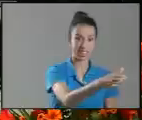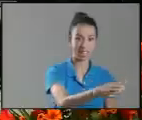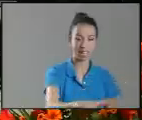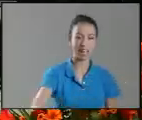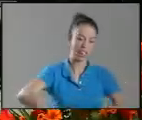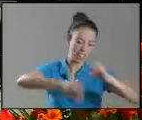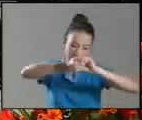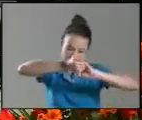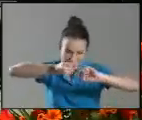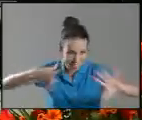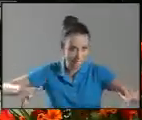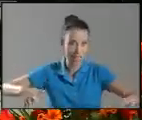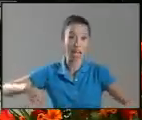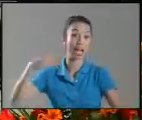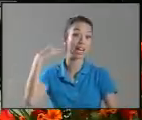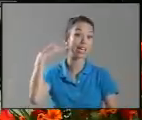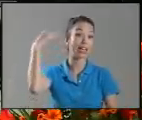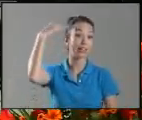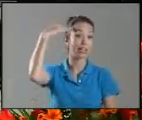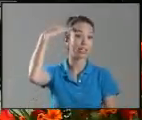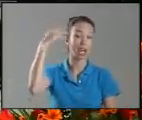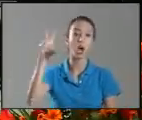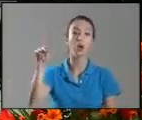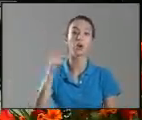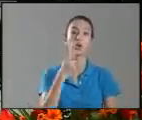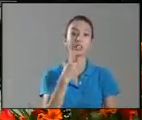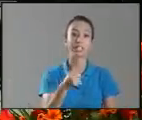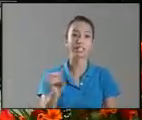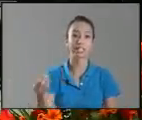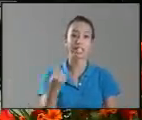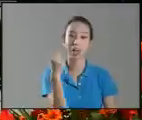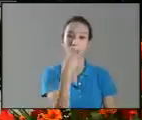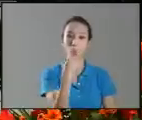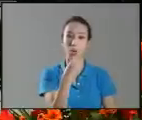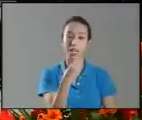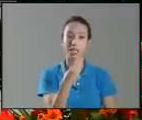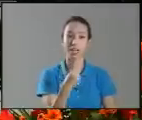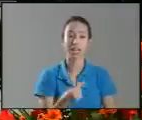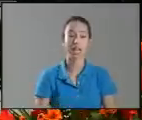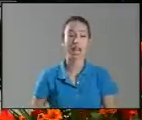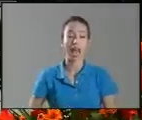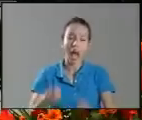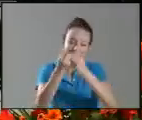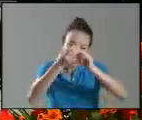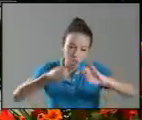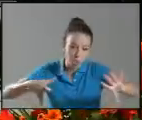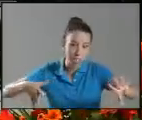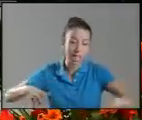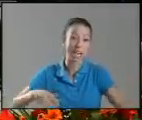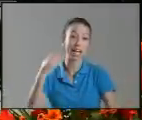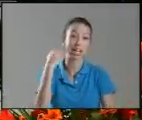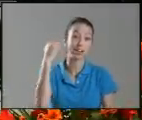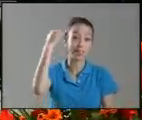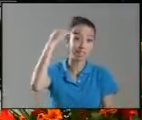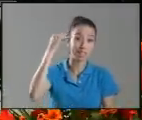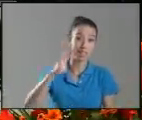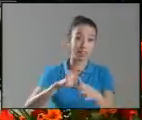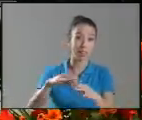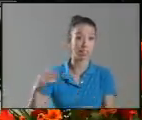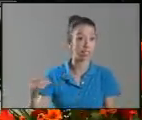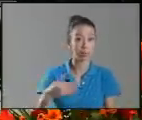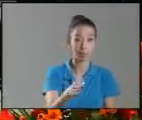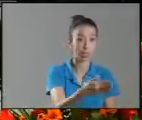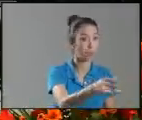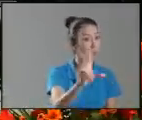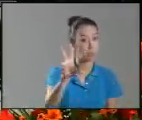La simiente de la mujer, le dice a la serpiente, te aplastará la cabeza, a la simiente de la serpiente. No